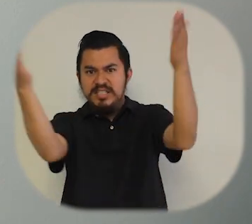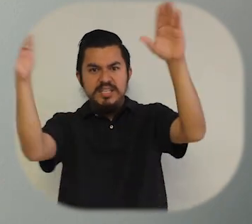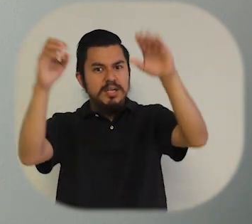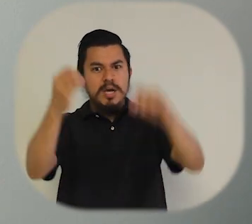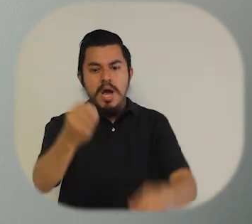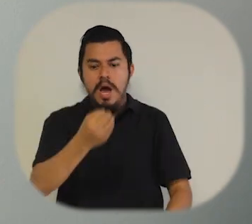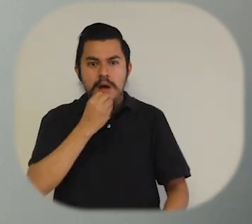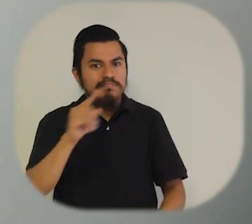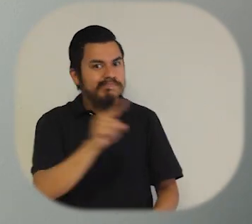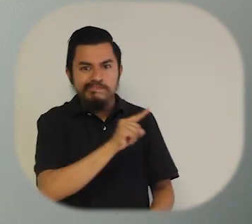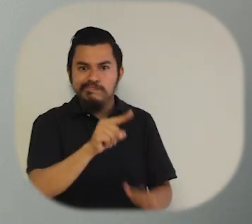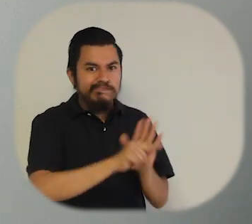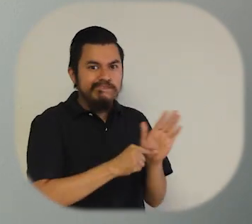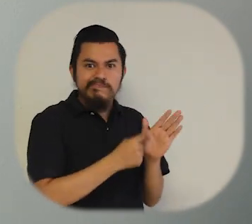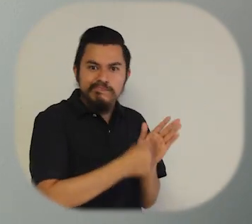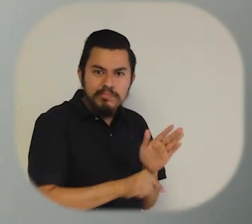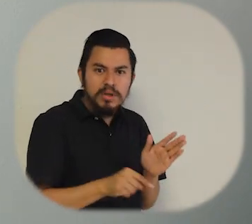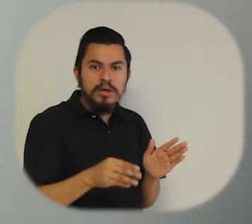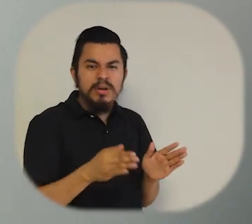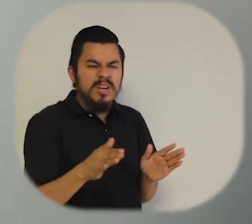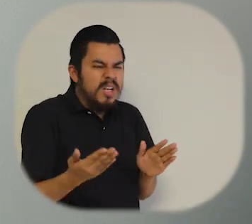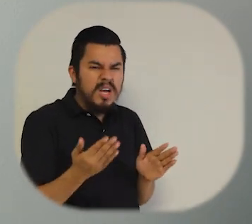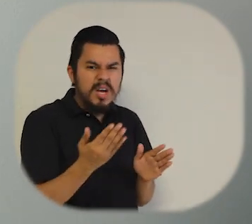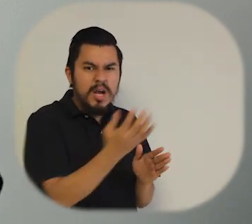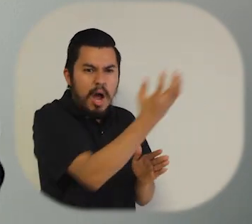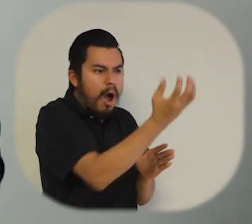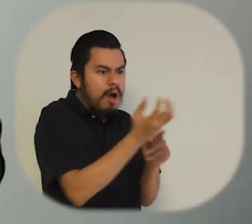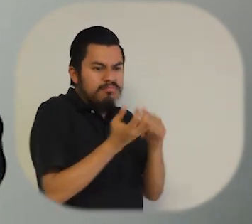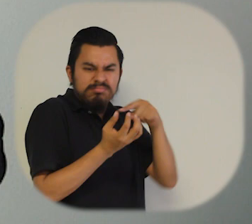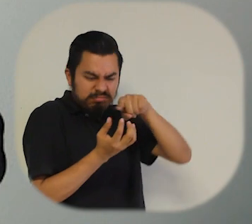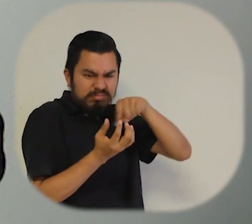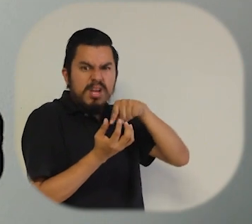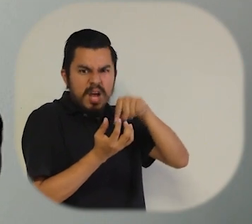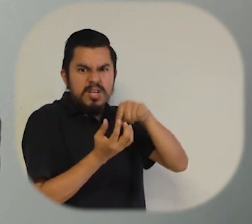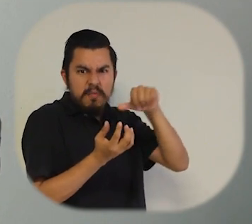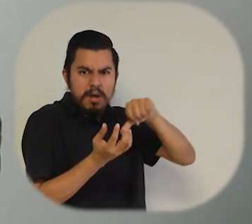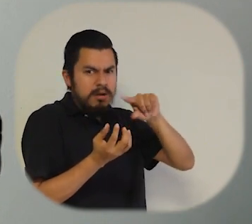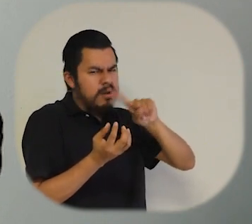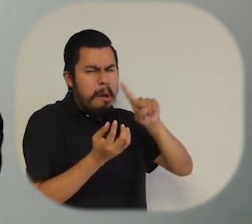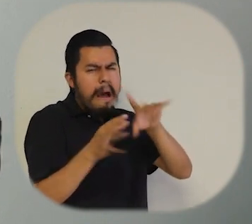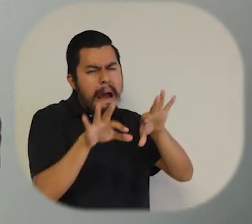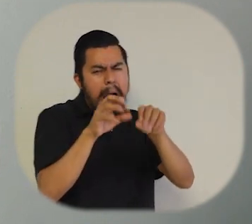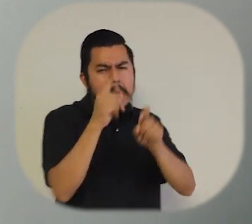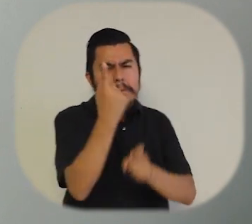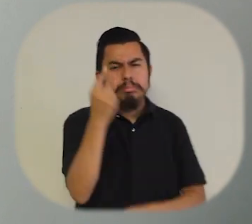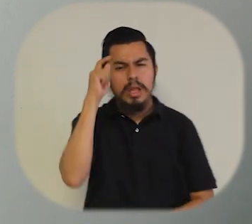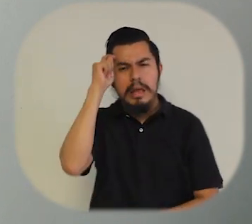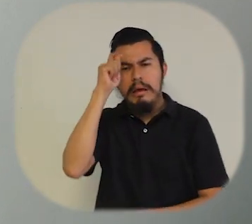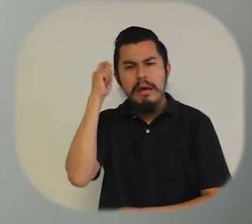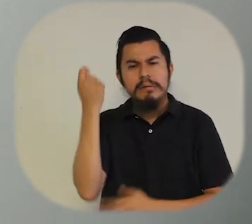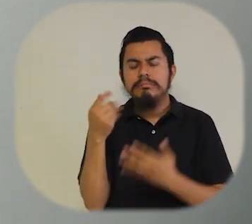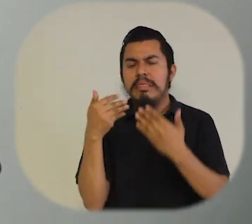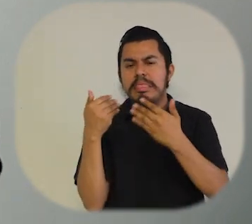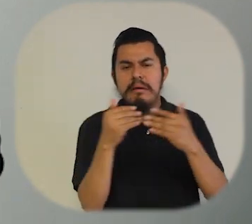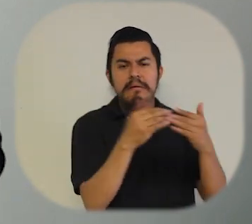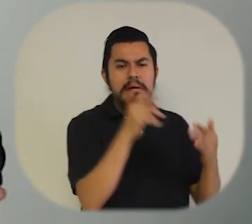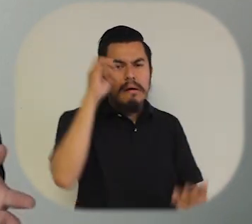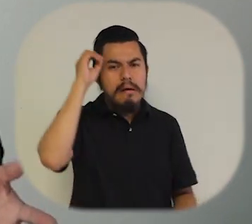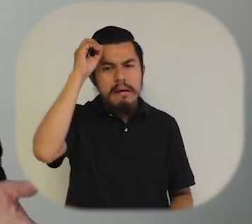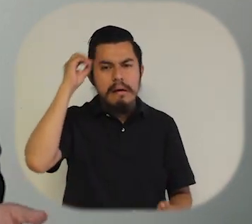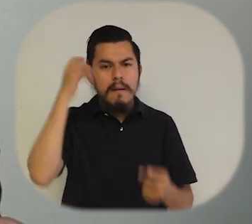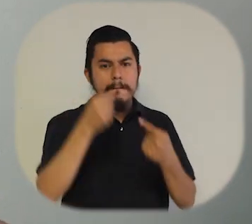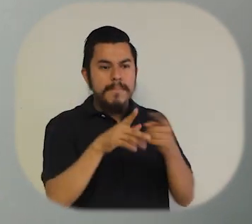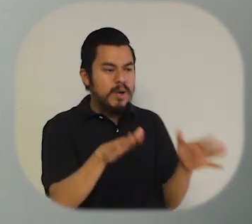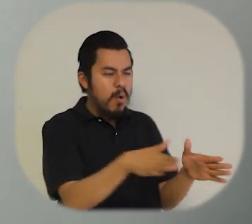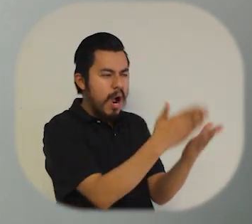en sí, no es que tenía poder. Muchos teólogos tienen muchas opiniones, pero este árbol no era